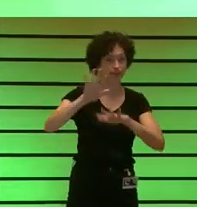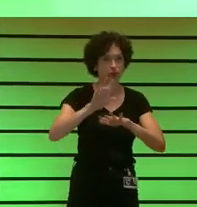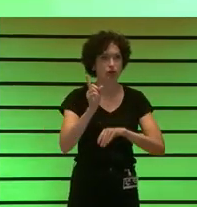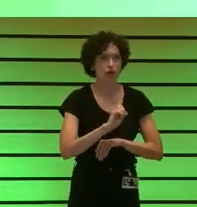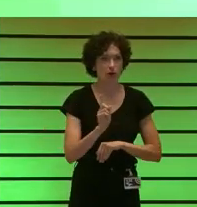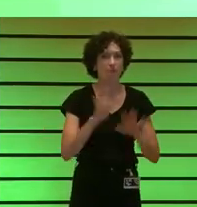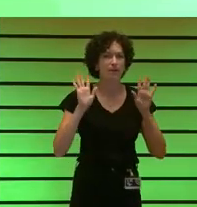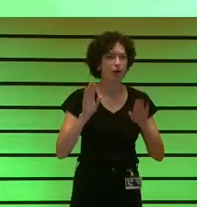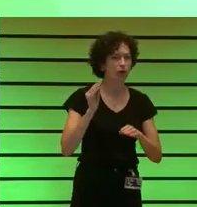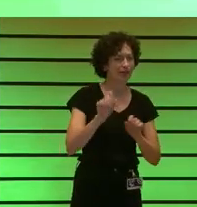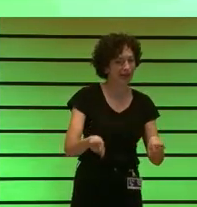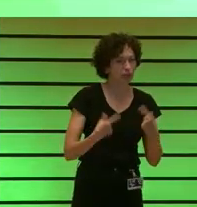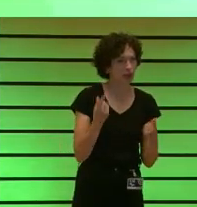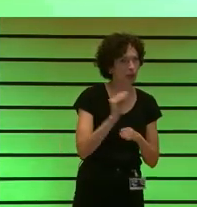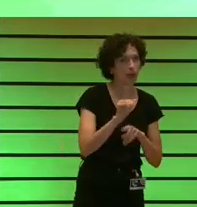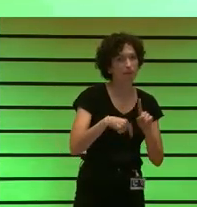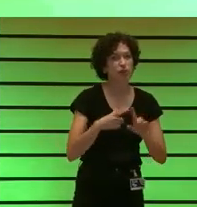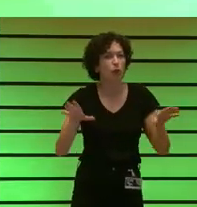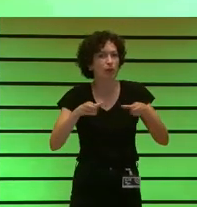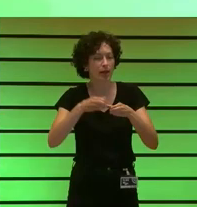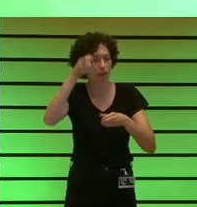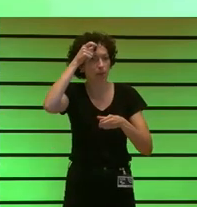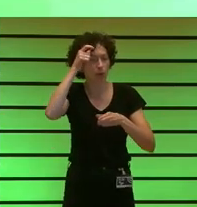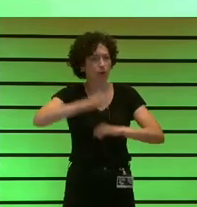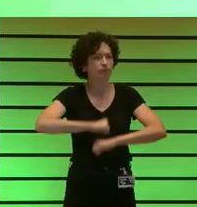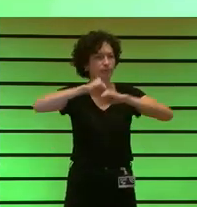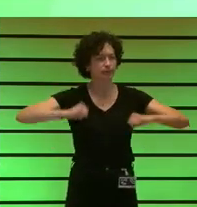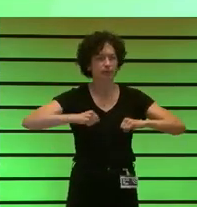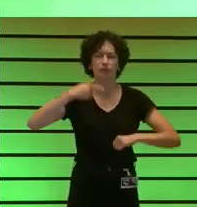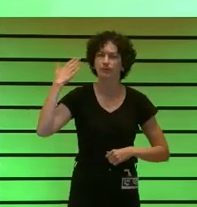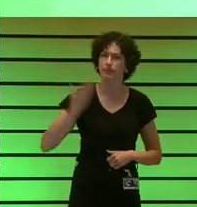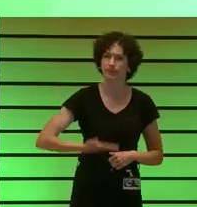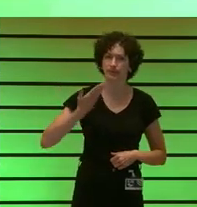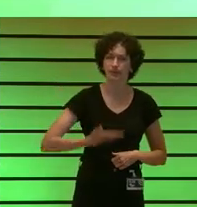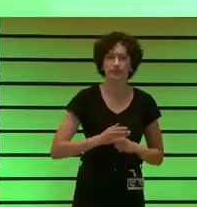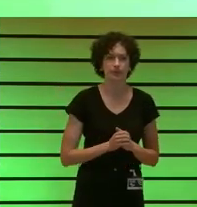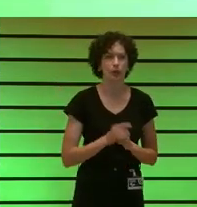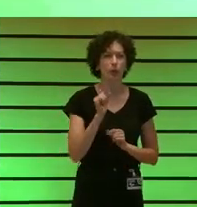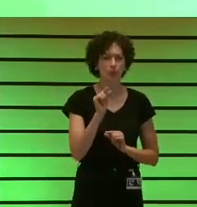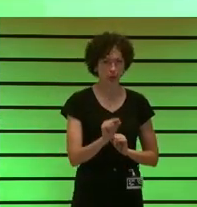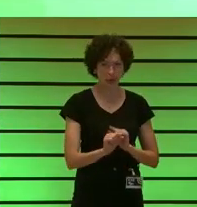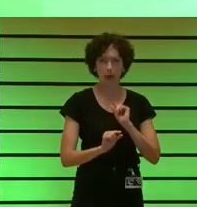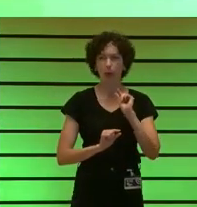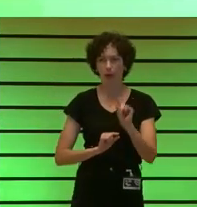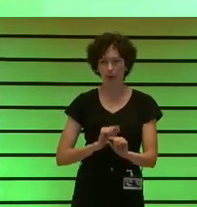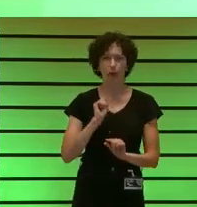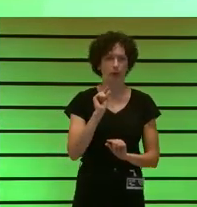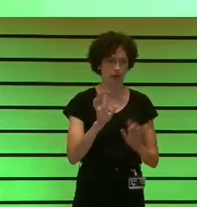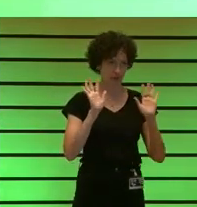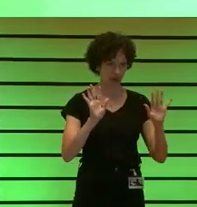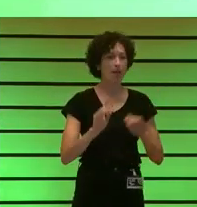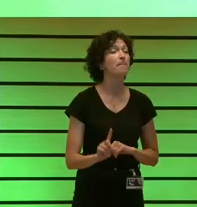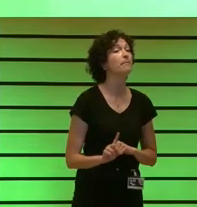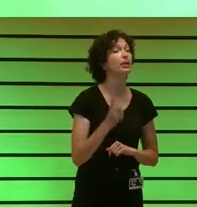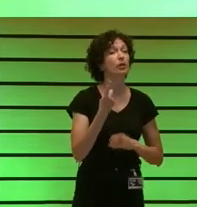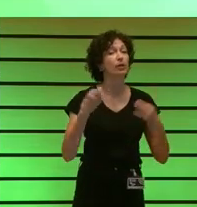medio ambiente y consolidar nuestra comunidad y nuestros pueblos es vital. Vamos poco a poco. Lo primero